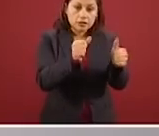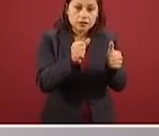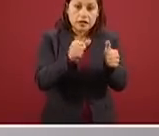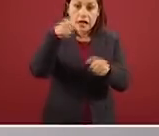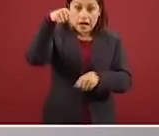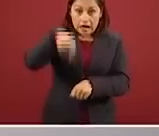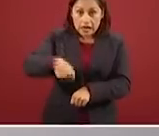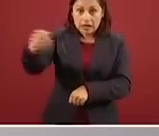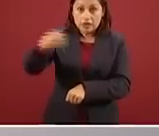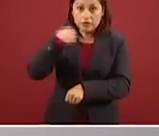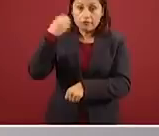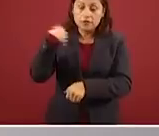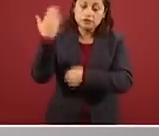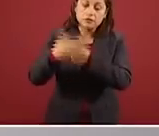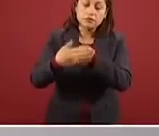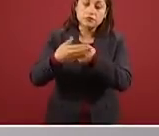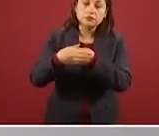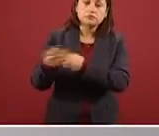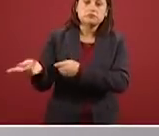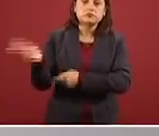periódicamente sobre el avance.